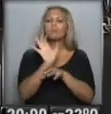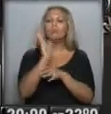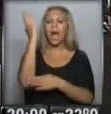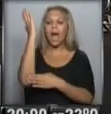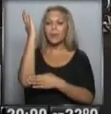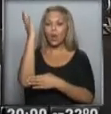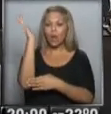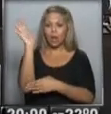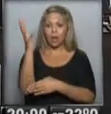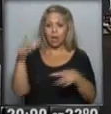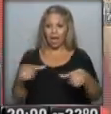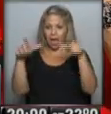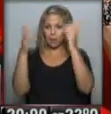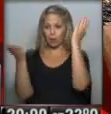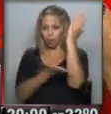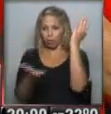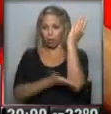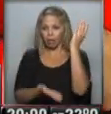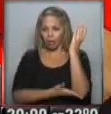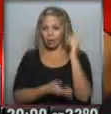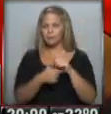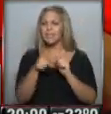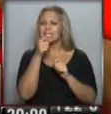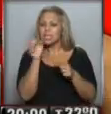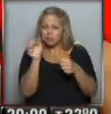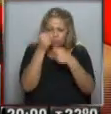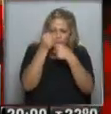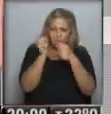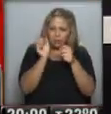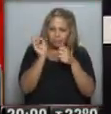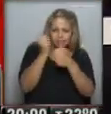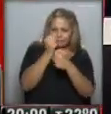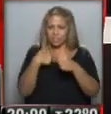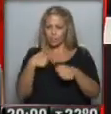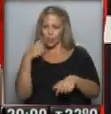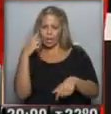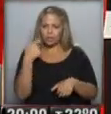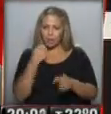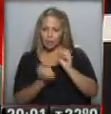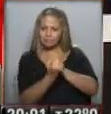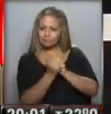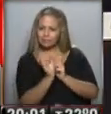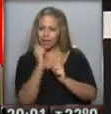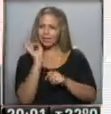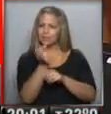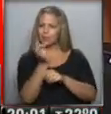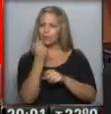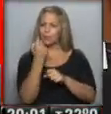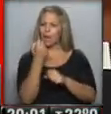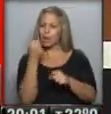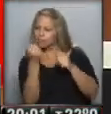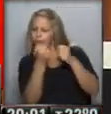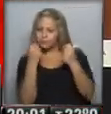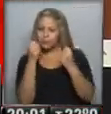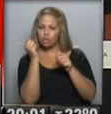¿sabes? Si tiene la guardia cerrada, pues ya encontraré el lugar, ya encontraré el punto y el sitio por donde